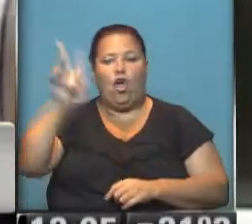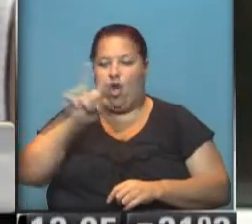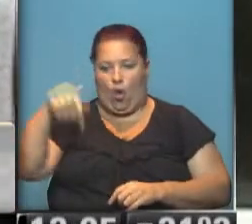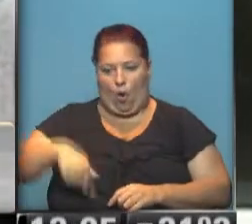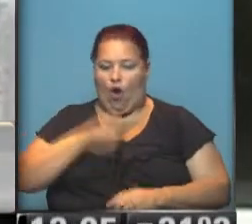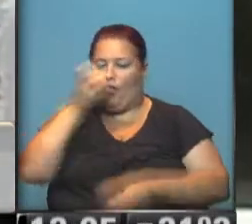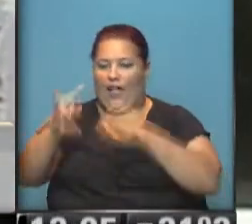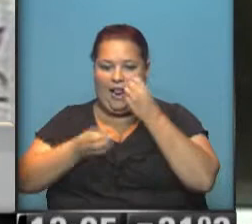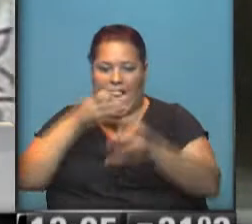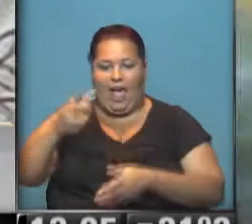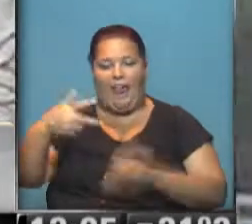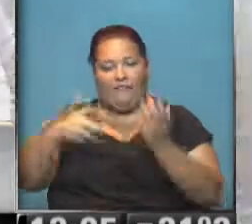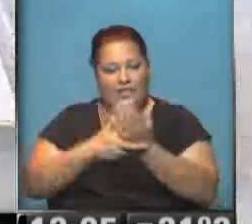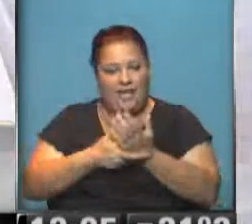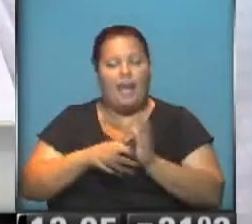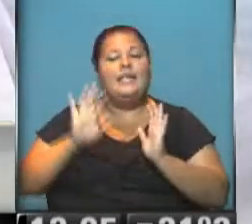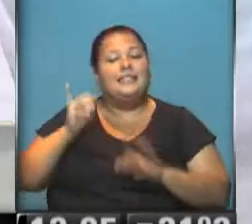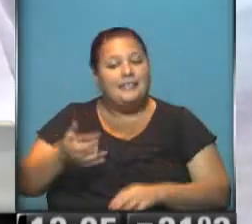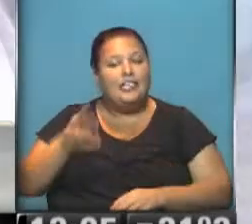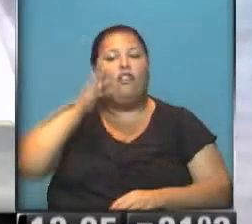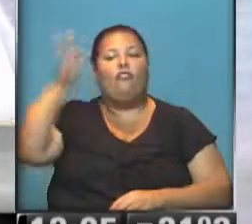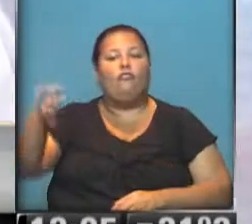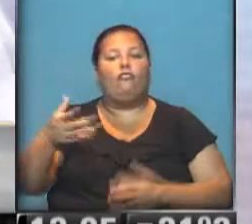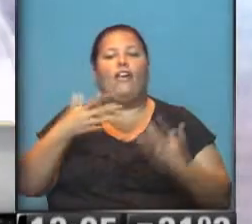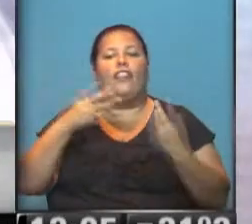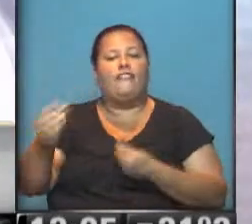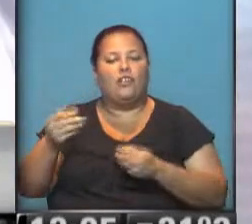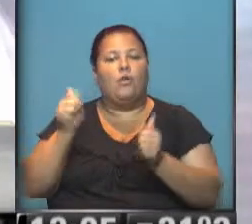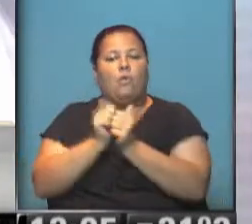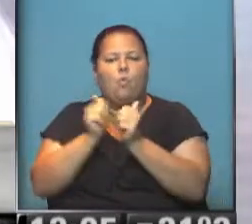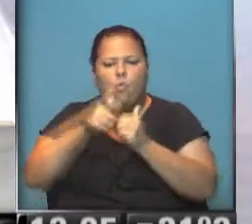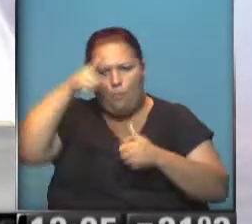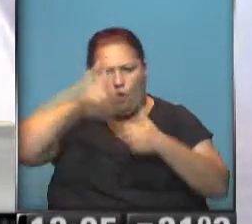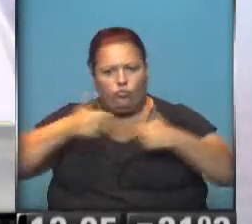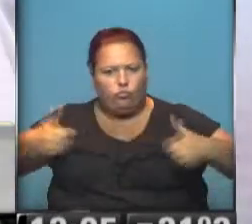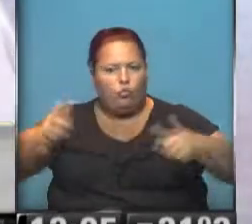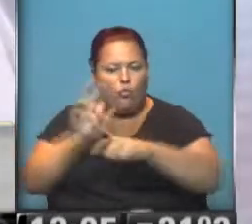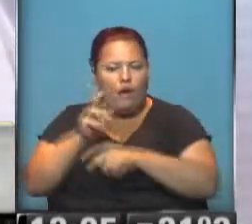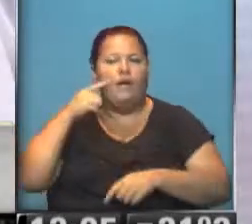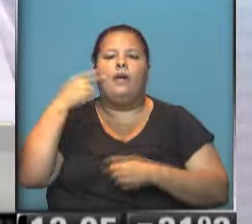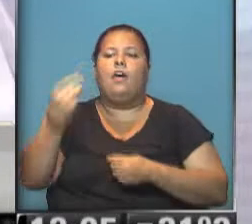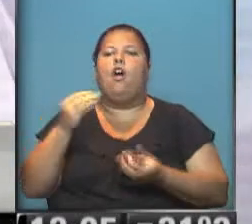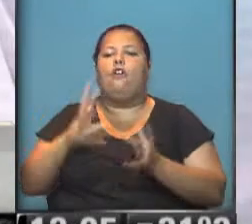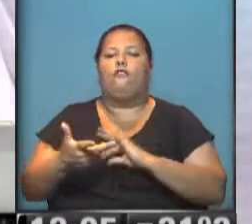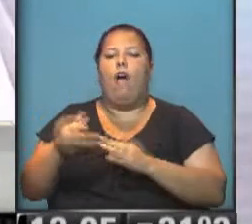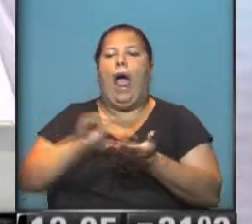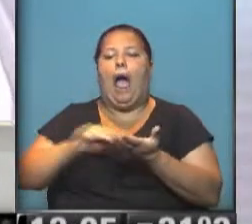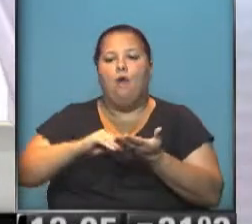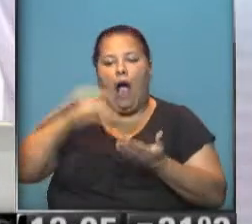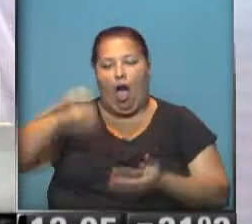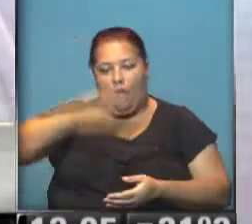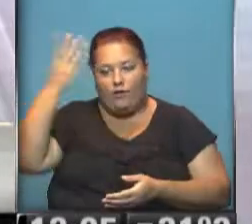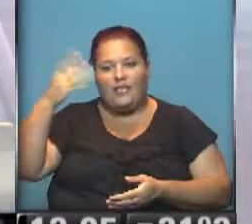de hoy a declarar ante la fiscal Fein, pero sí fue a la defensoría, fuertemente custodiado por Gendarmería. Allí se le asignó como defensor oficial a la